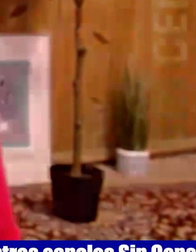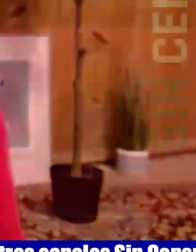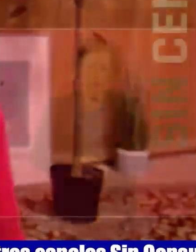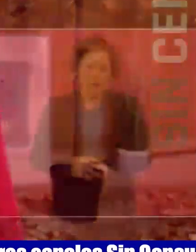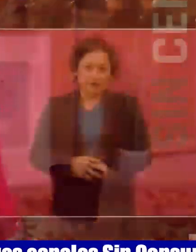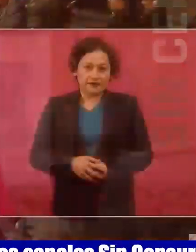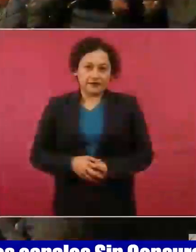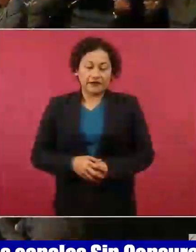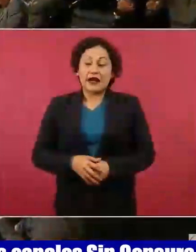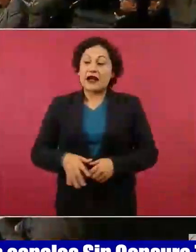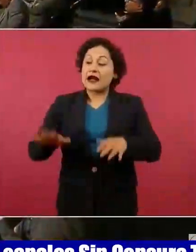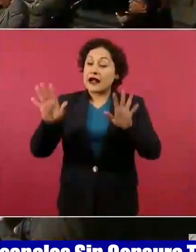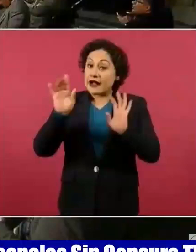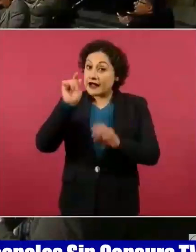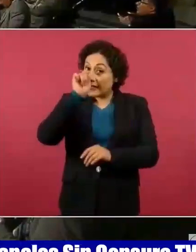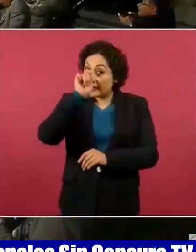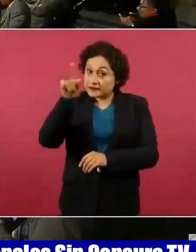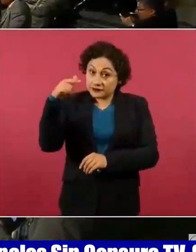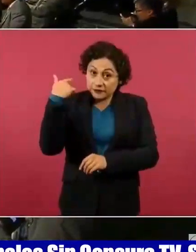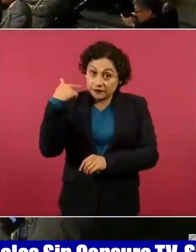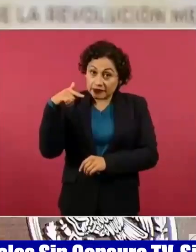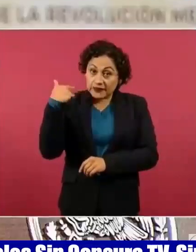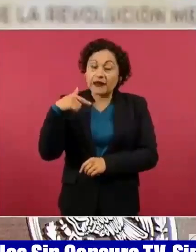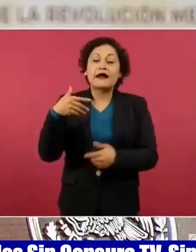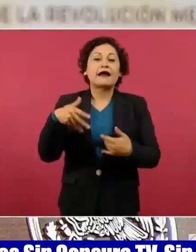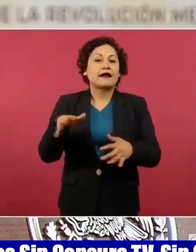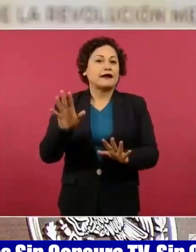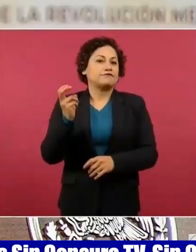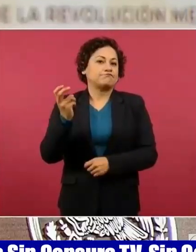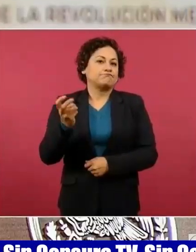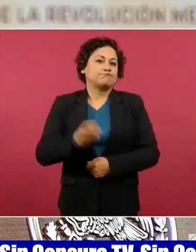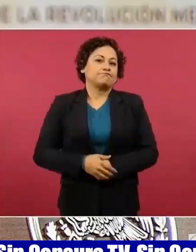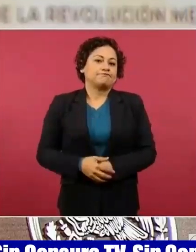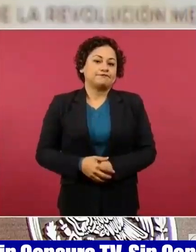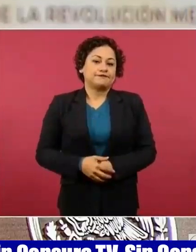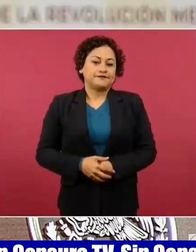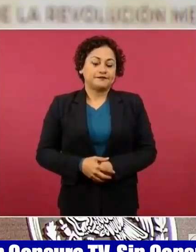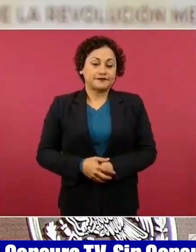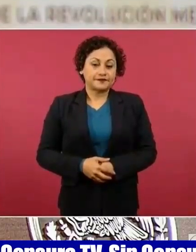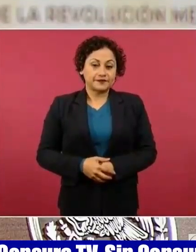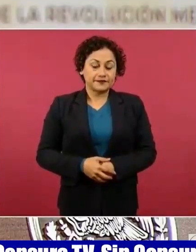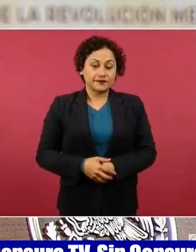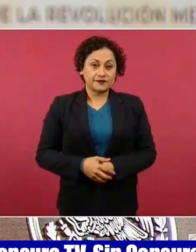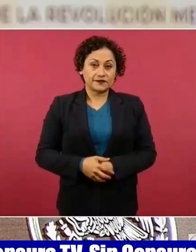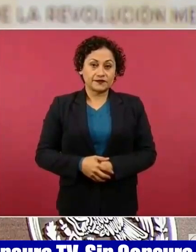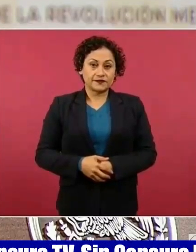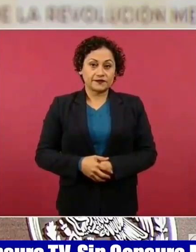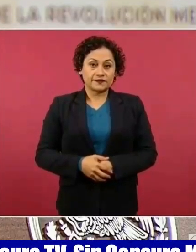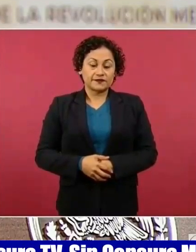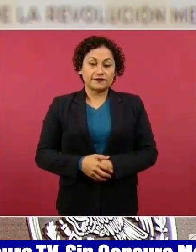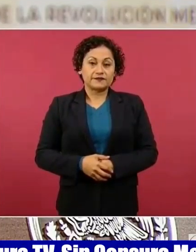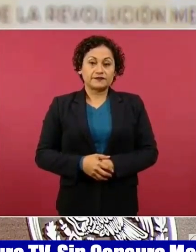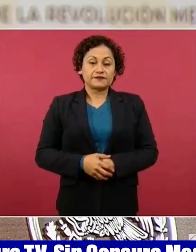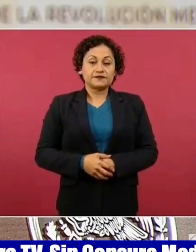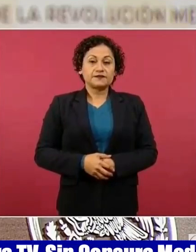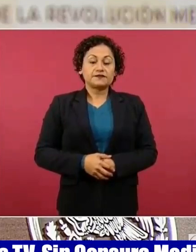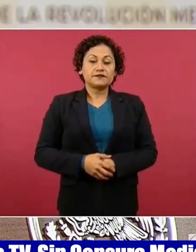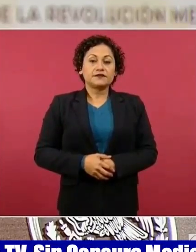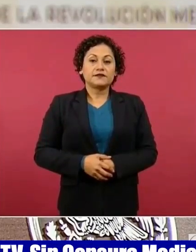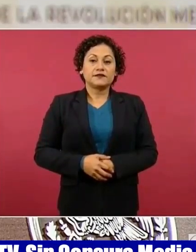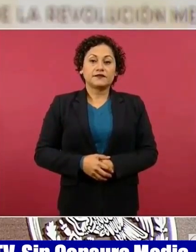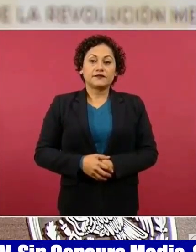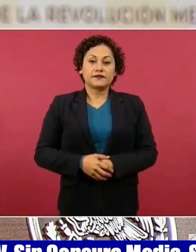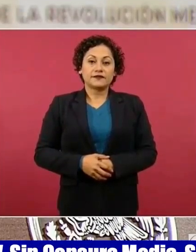se quiere pasar de listo no le va muy bien, porque la gente está viendo. Yo en ese momento me